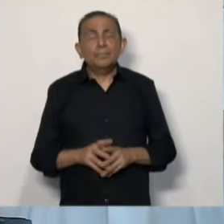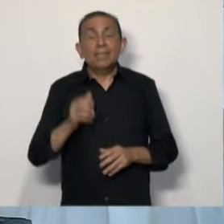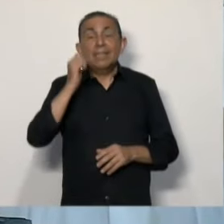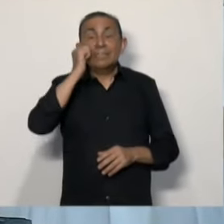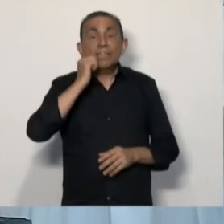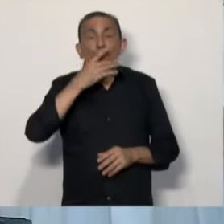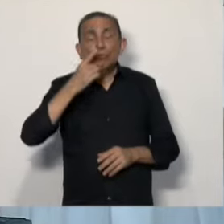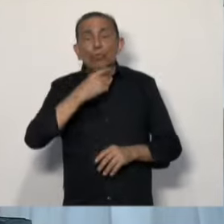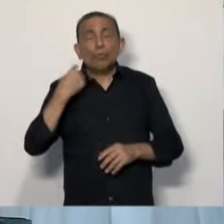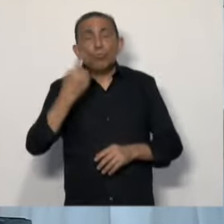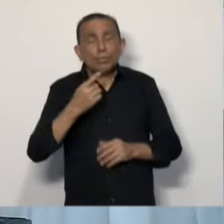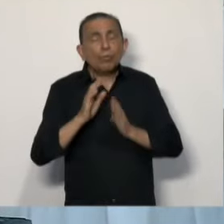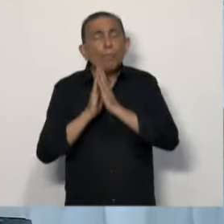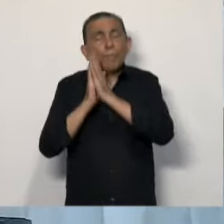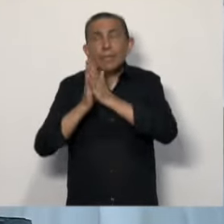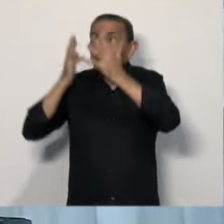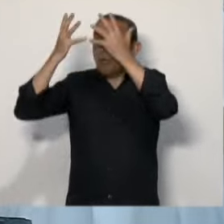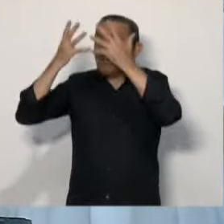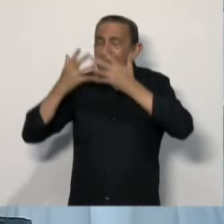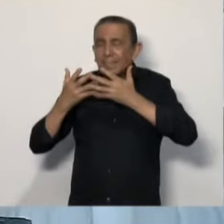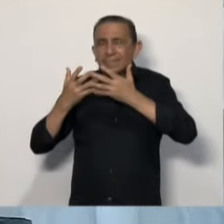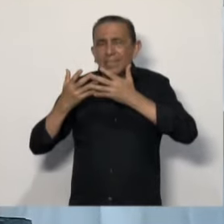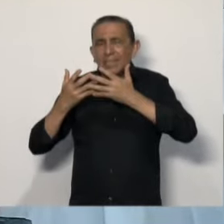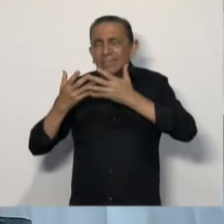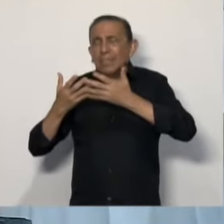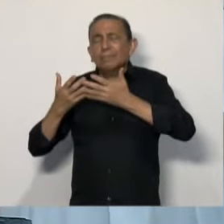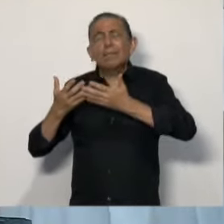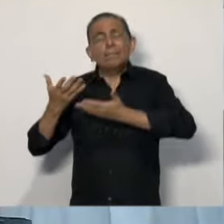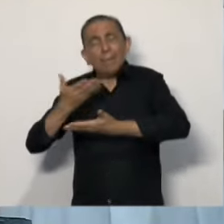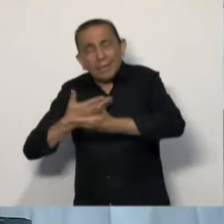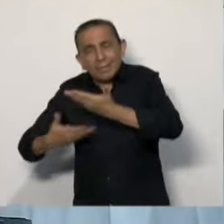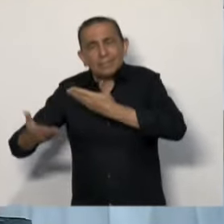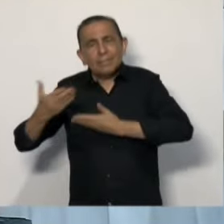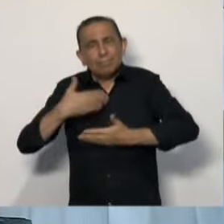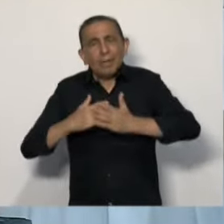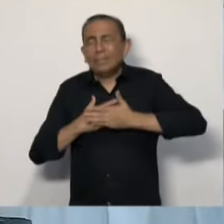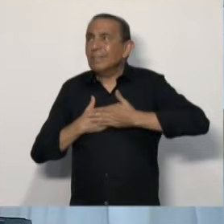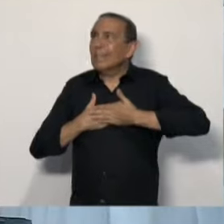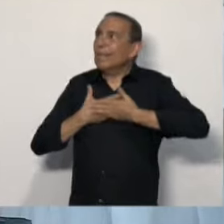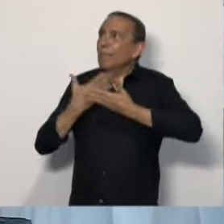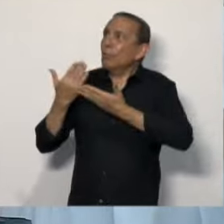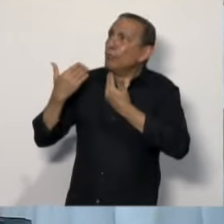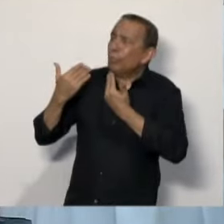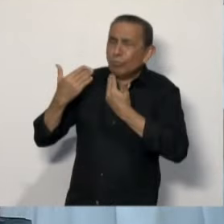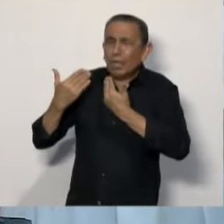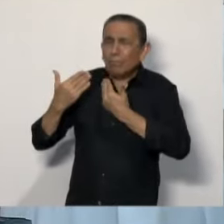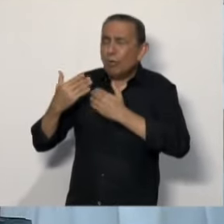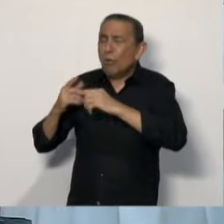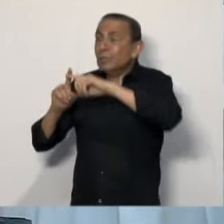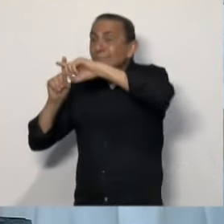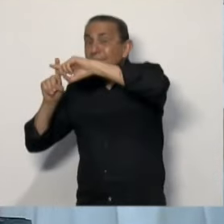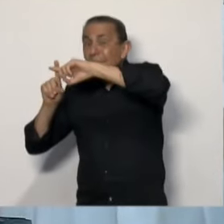Señor y Dios nuestro, te rogamos que tu gracia nos conceda participar generosamente de aquel amor que llevó a tu